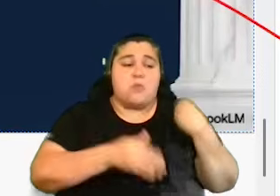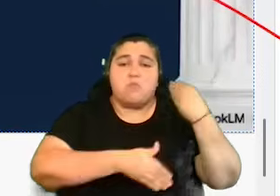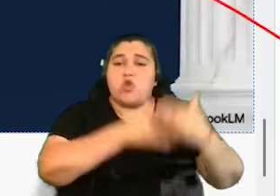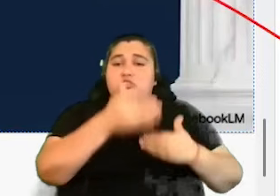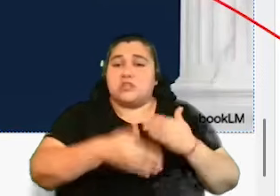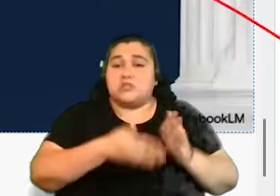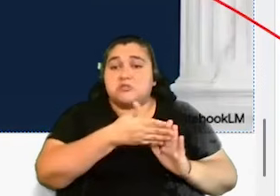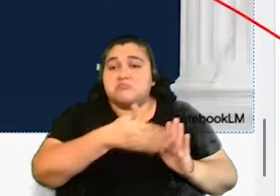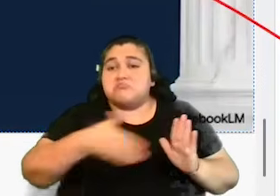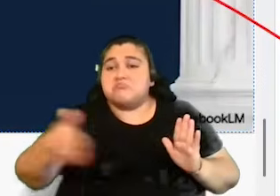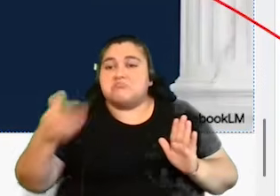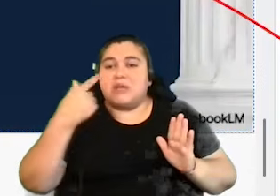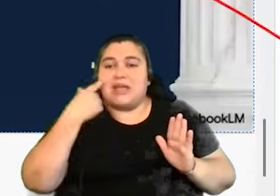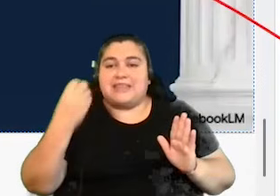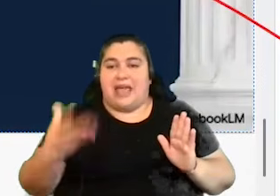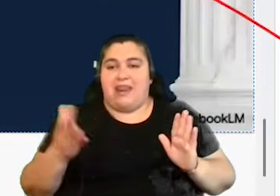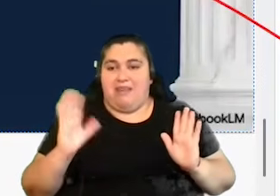resultados.